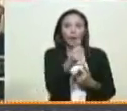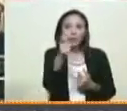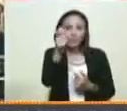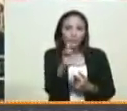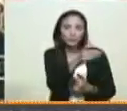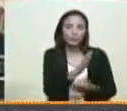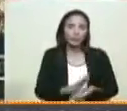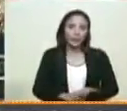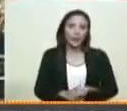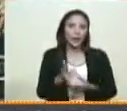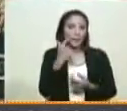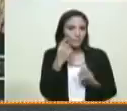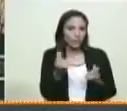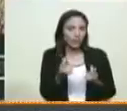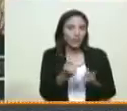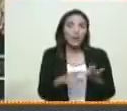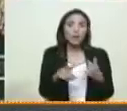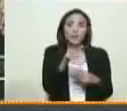PSUV, oído,